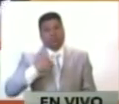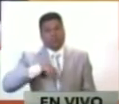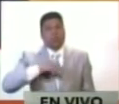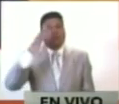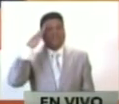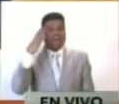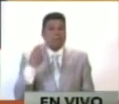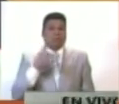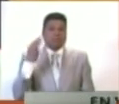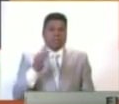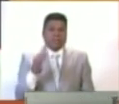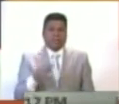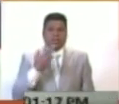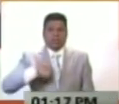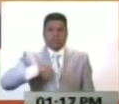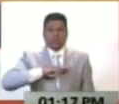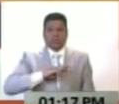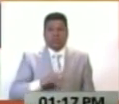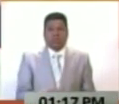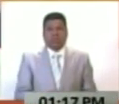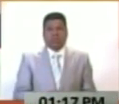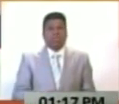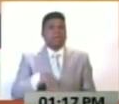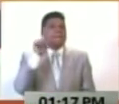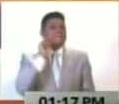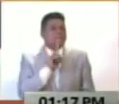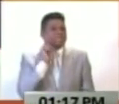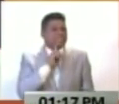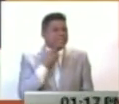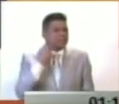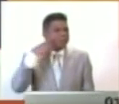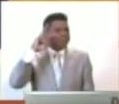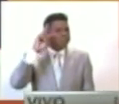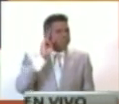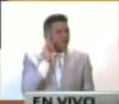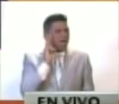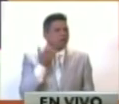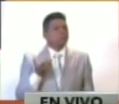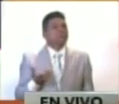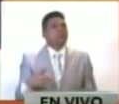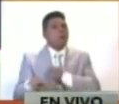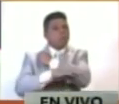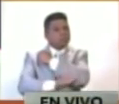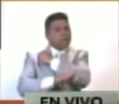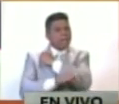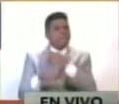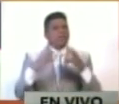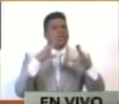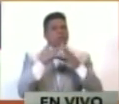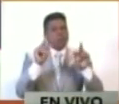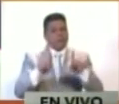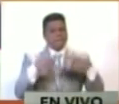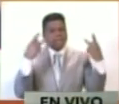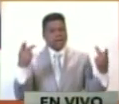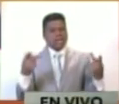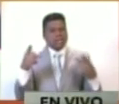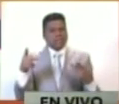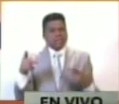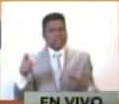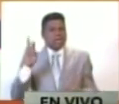permanentes de las mentiras, de las falsedades de los medios de comunicación imperiales, al